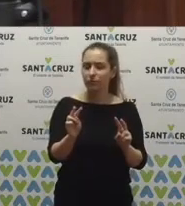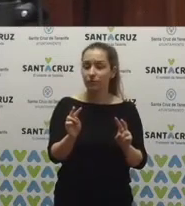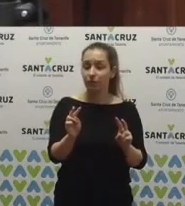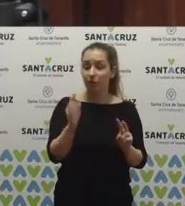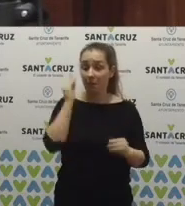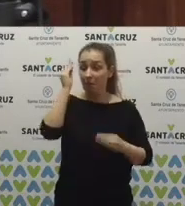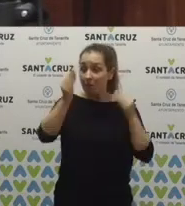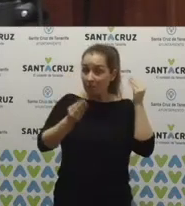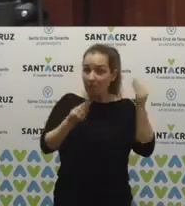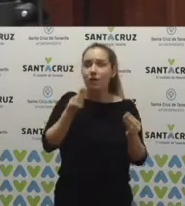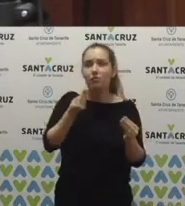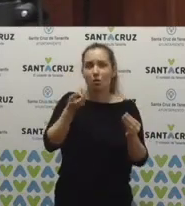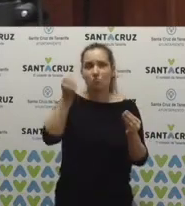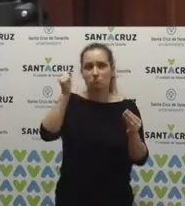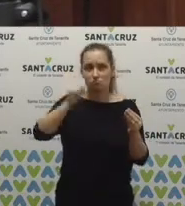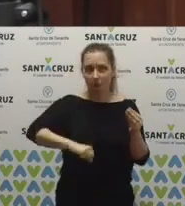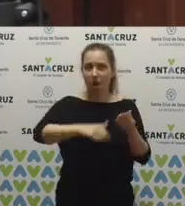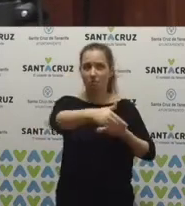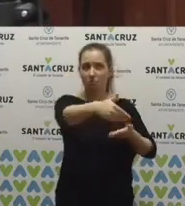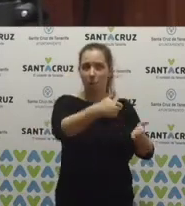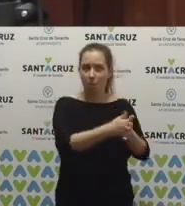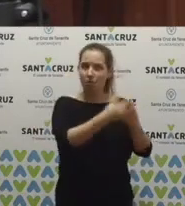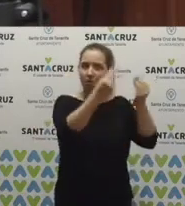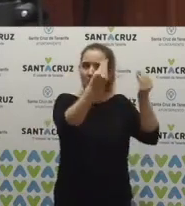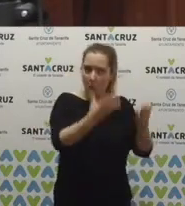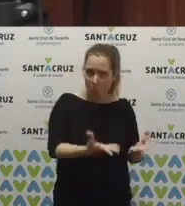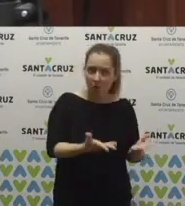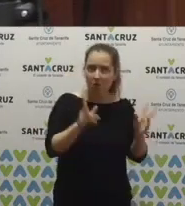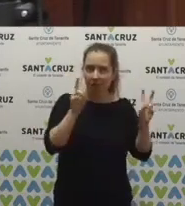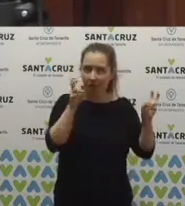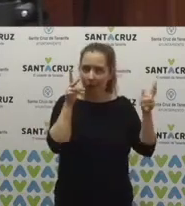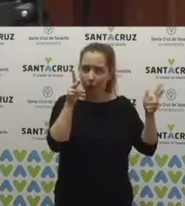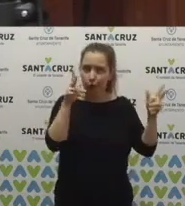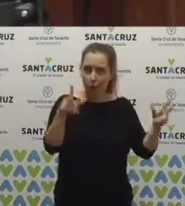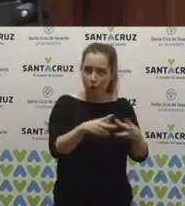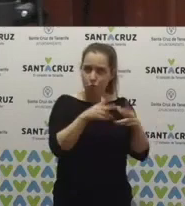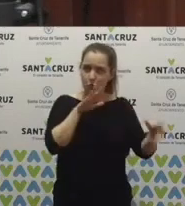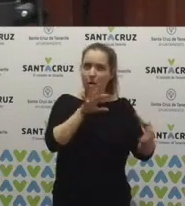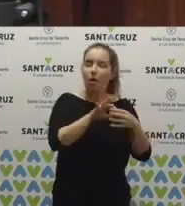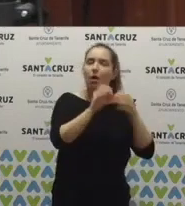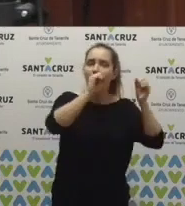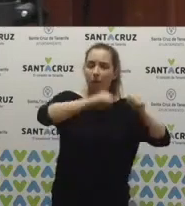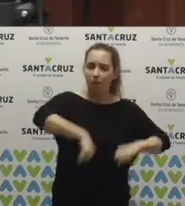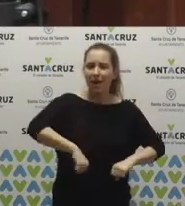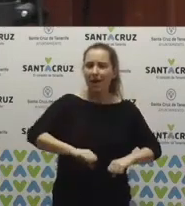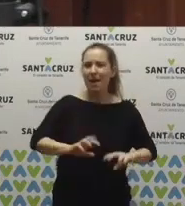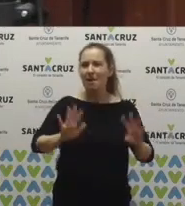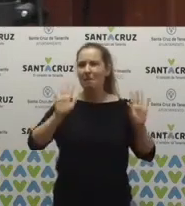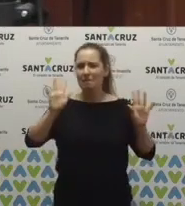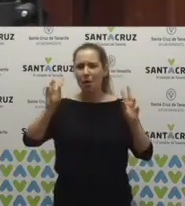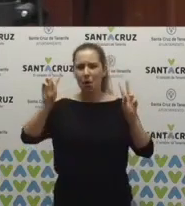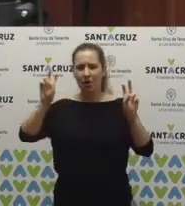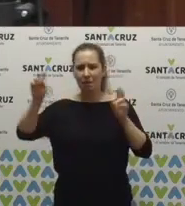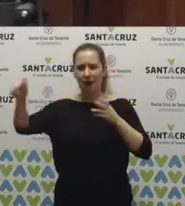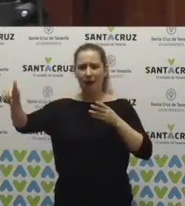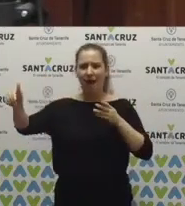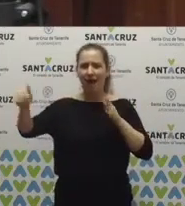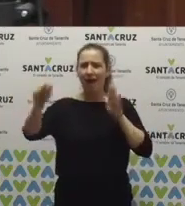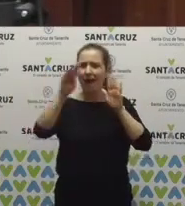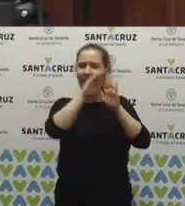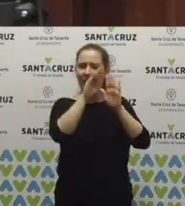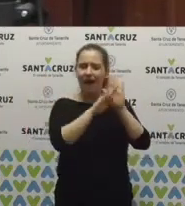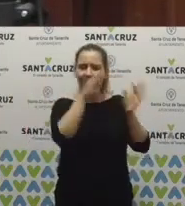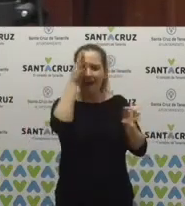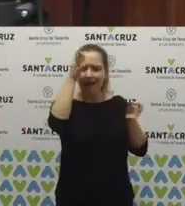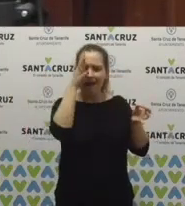está muy bien traído la propuesta del consejo social pero no en cuanto a lo que se propone porque habla únicamente de